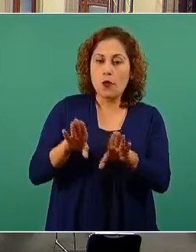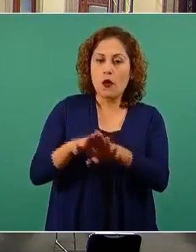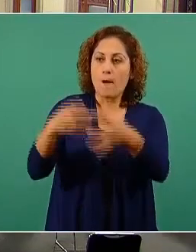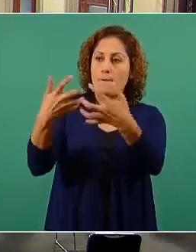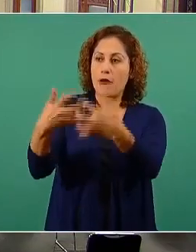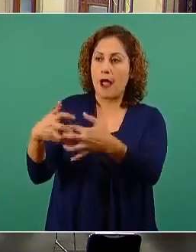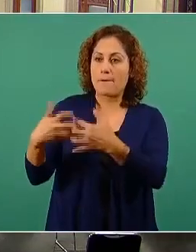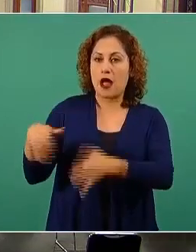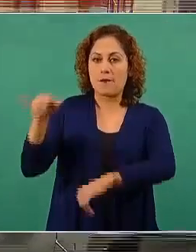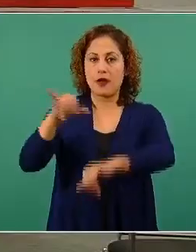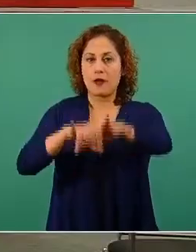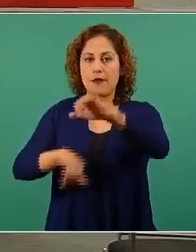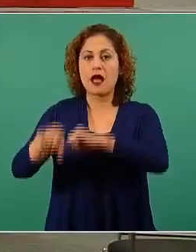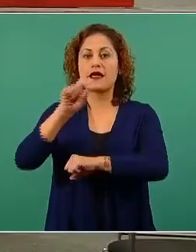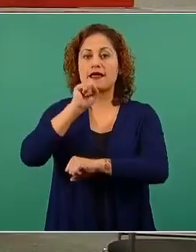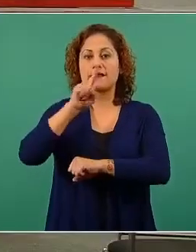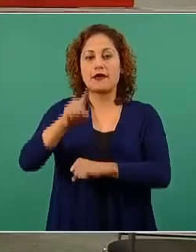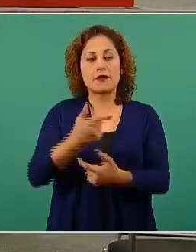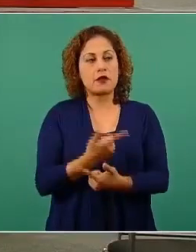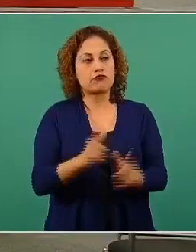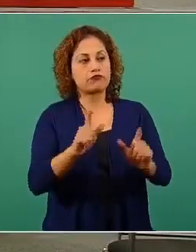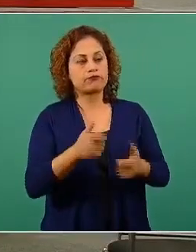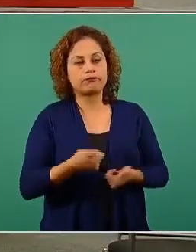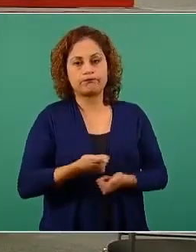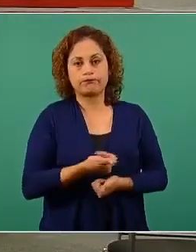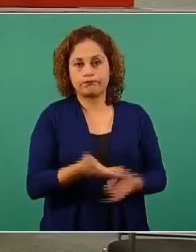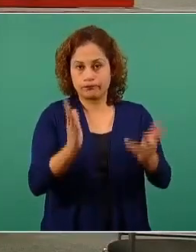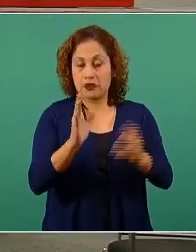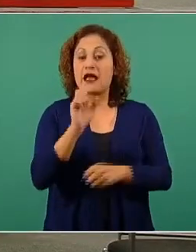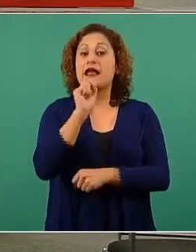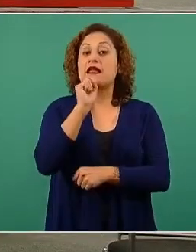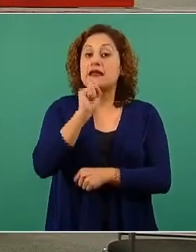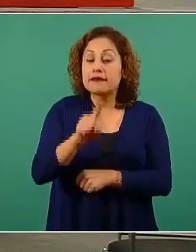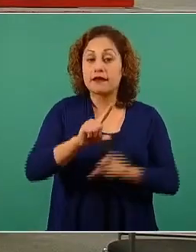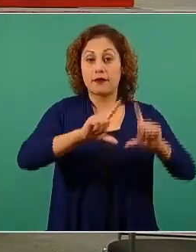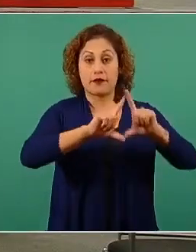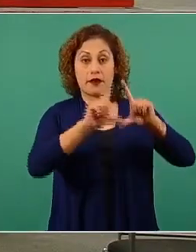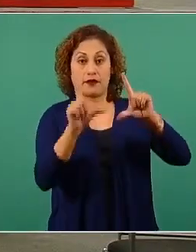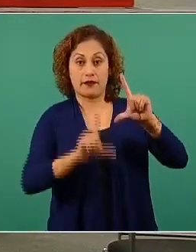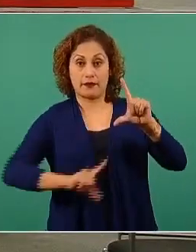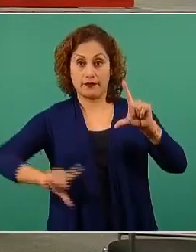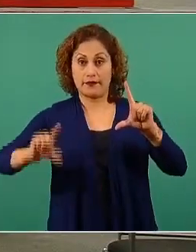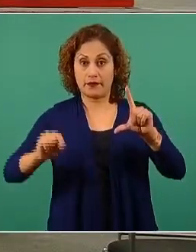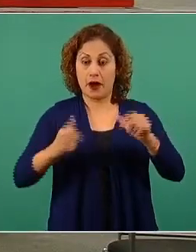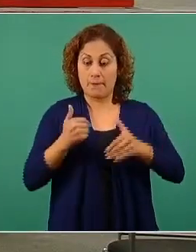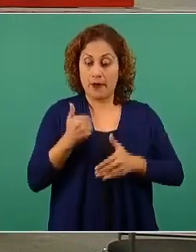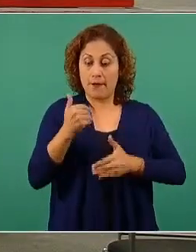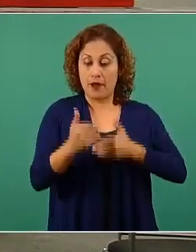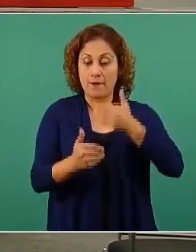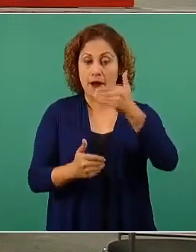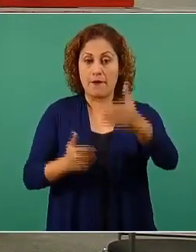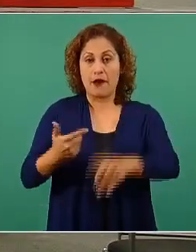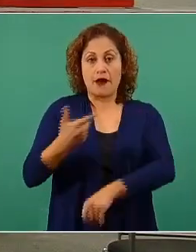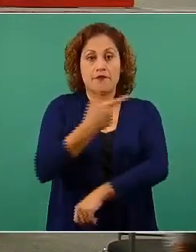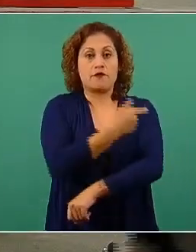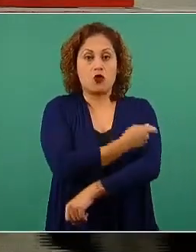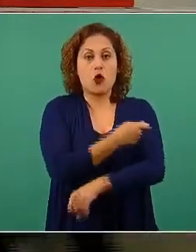importación y liberación. Desde luego, el avance territorial de la estrategia de